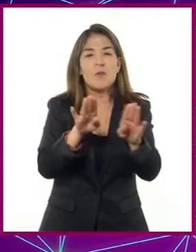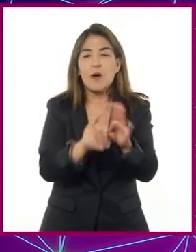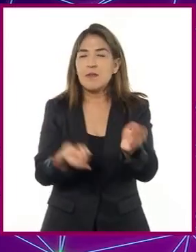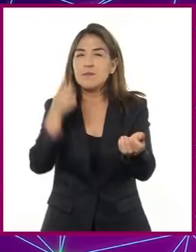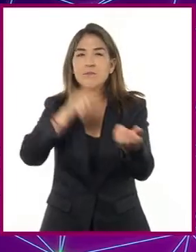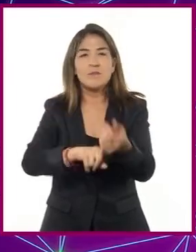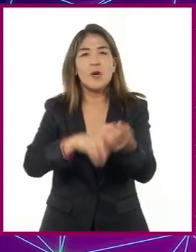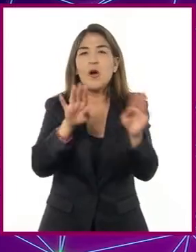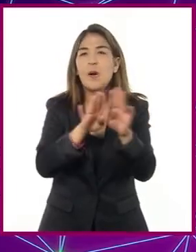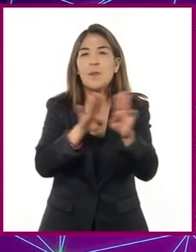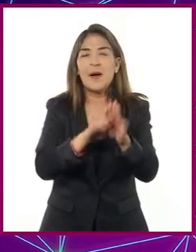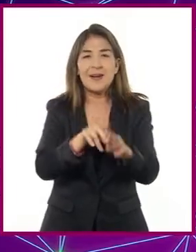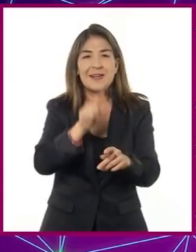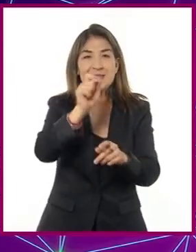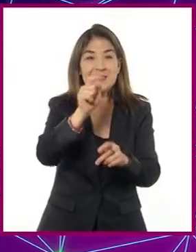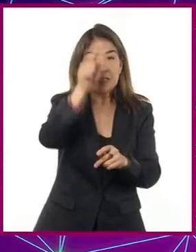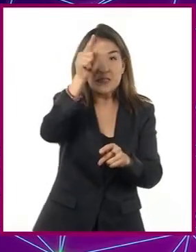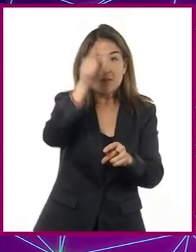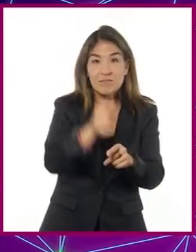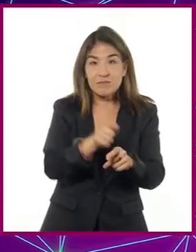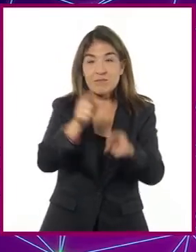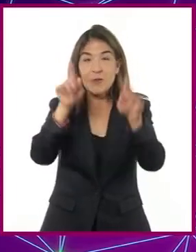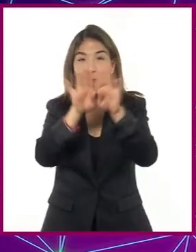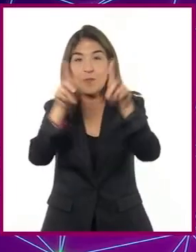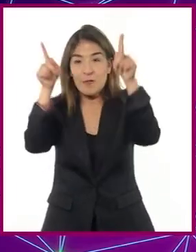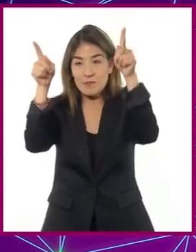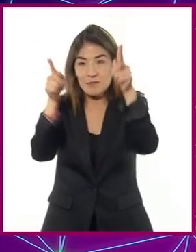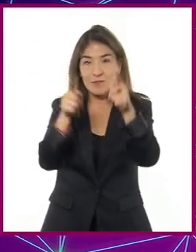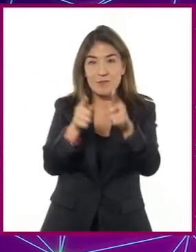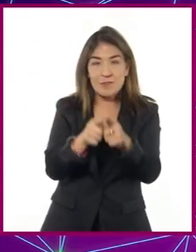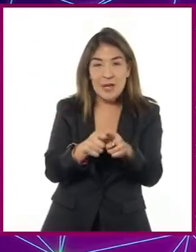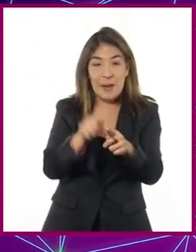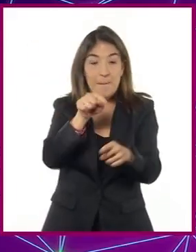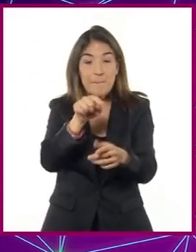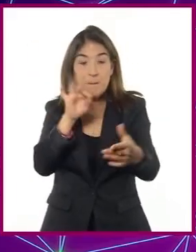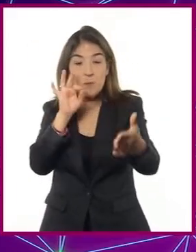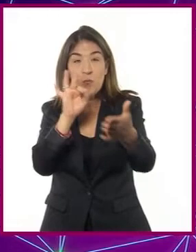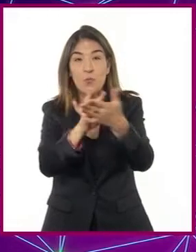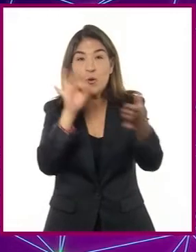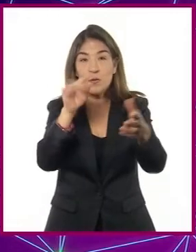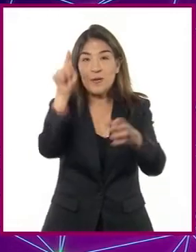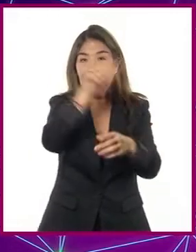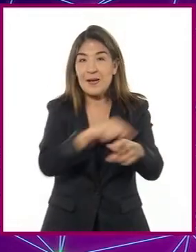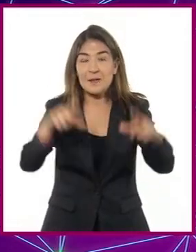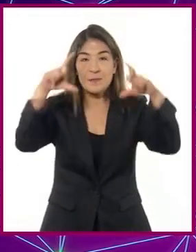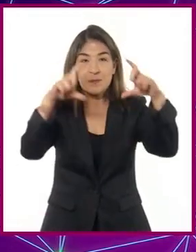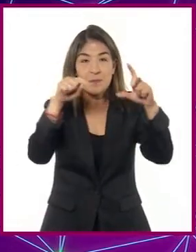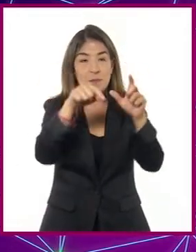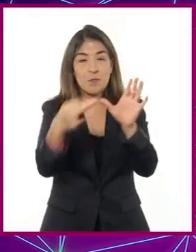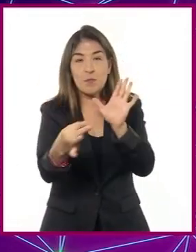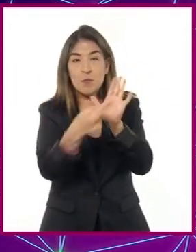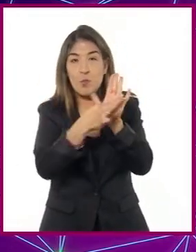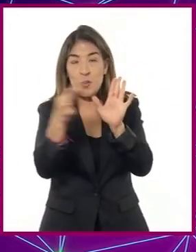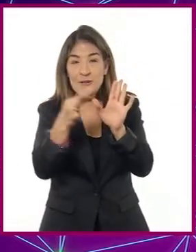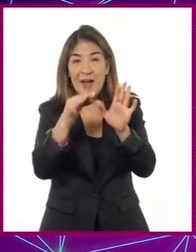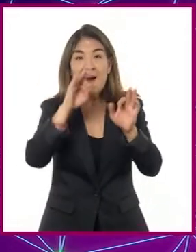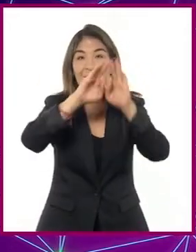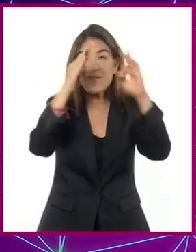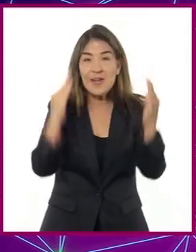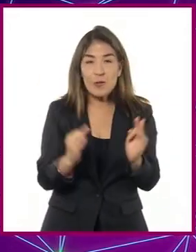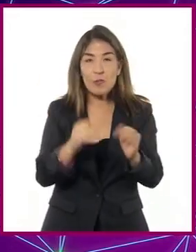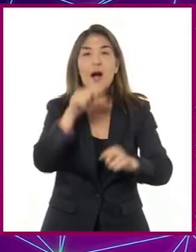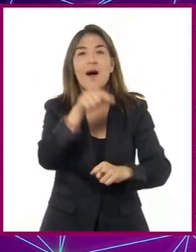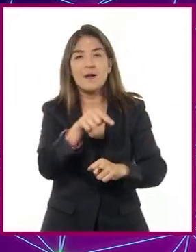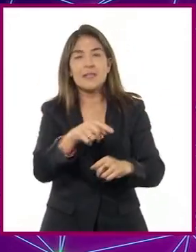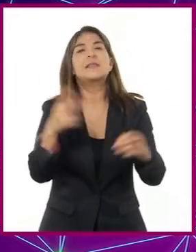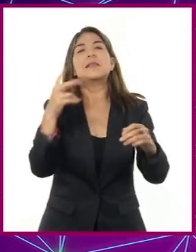rectas que inciden sobre ella desde cierto punto interior a la figura